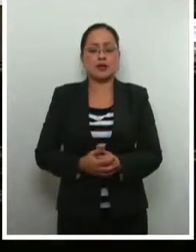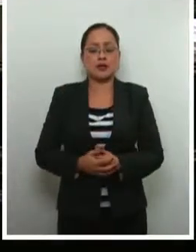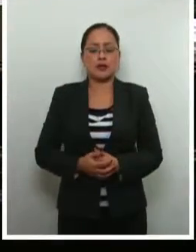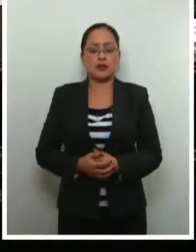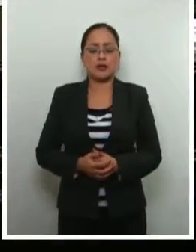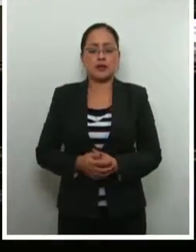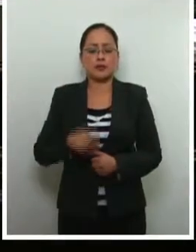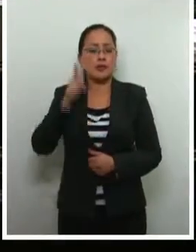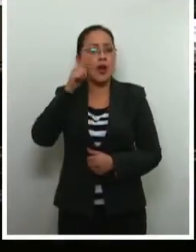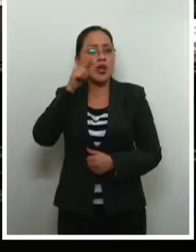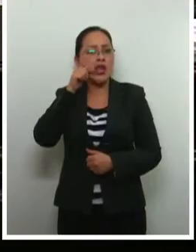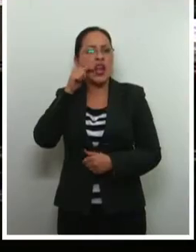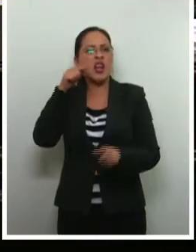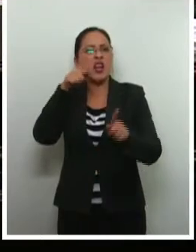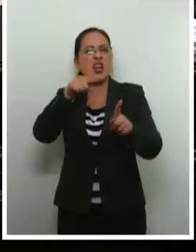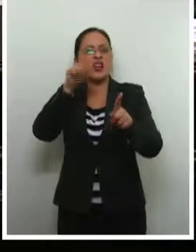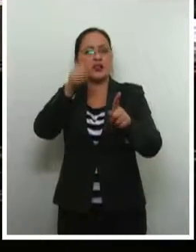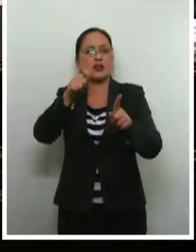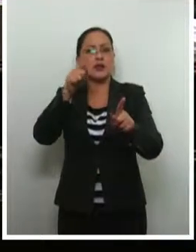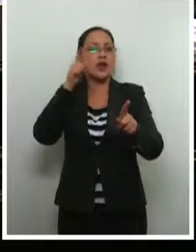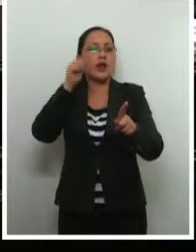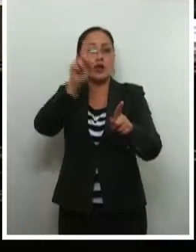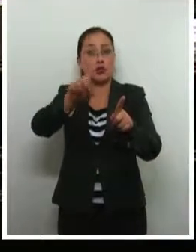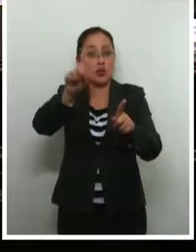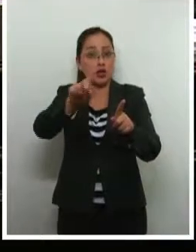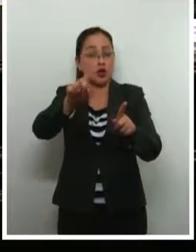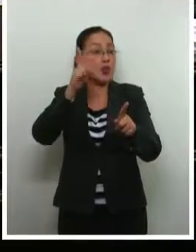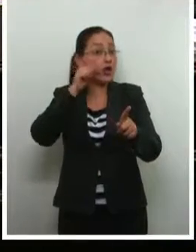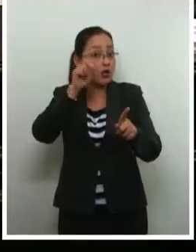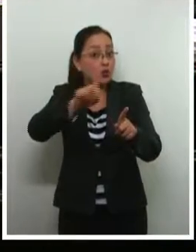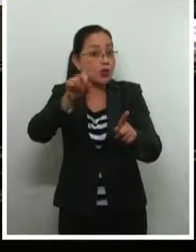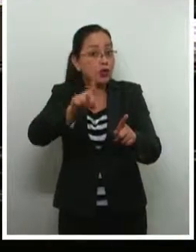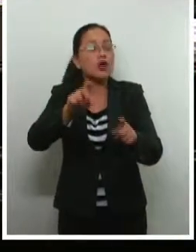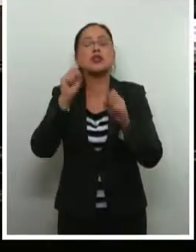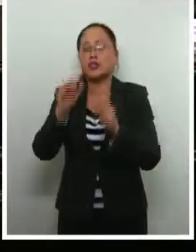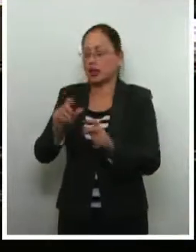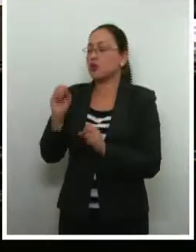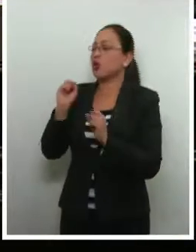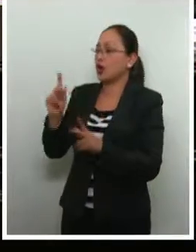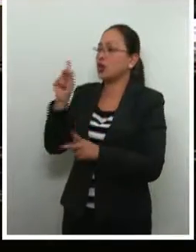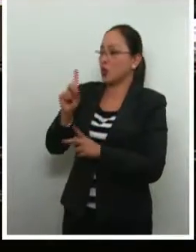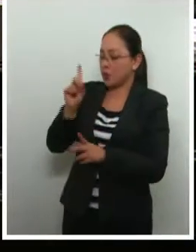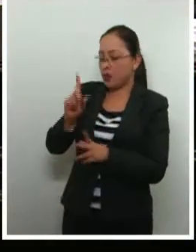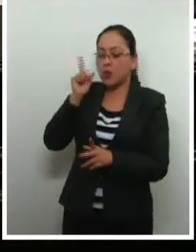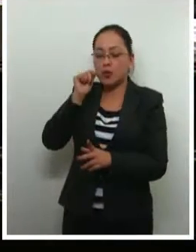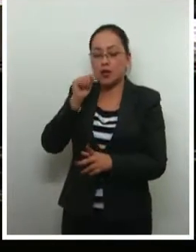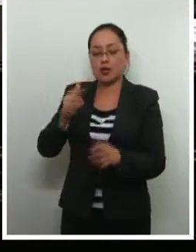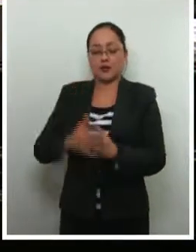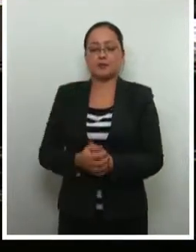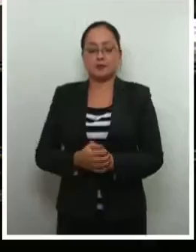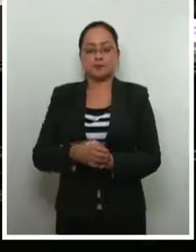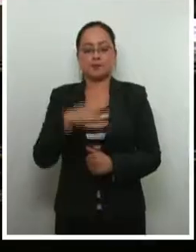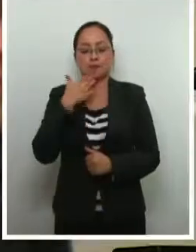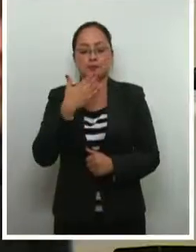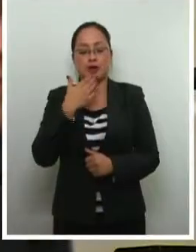¿Qué se refiere? Mañana es domingo. A mañana domingo. Sí. Ok, gracias.